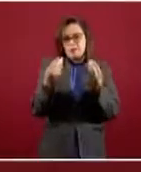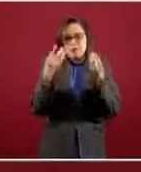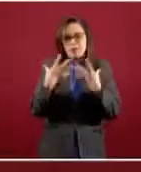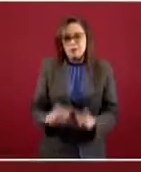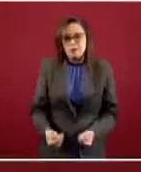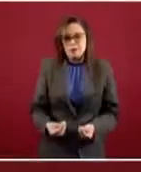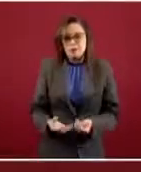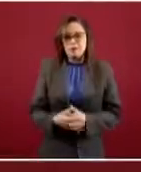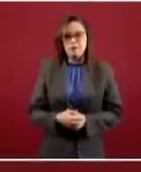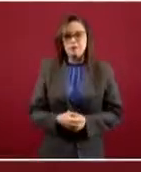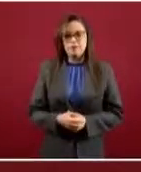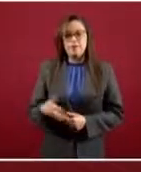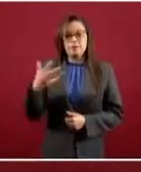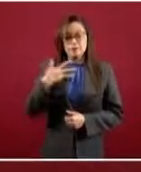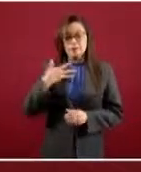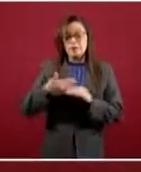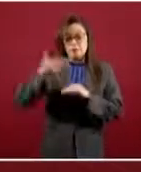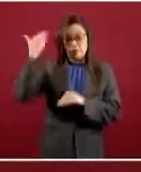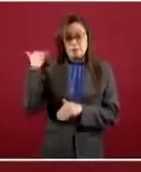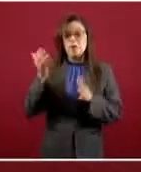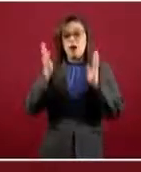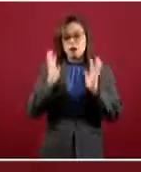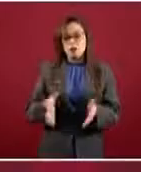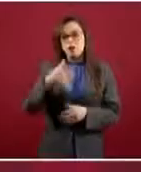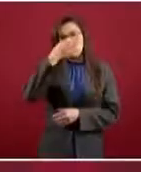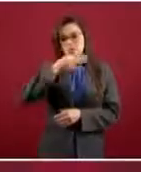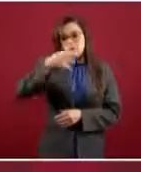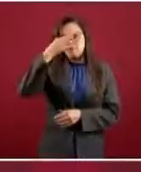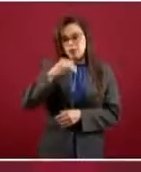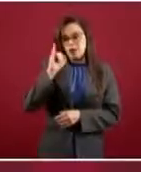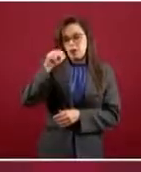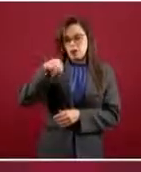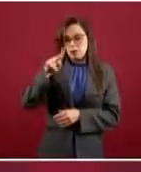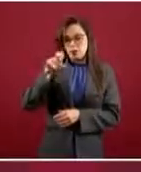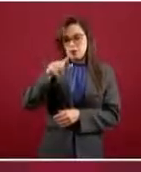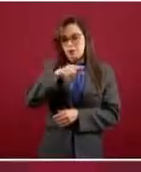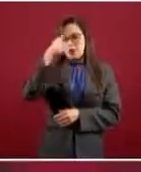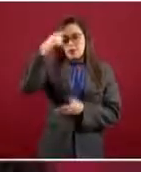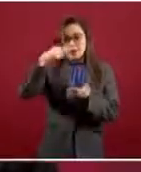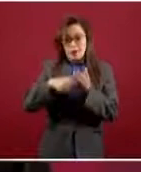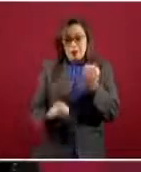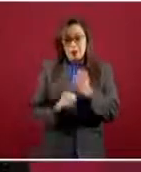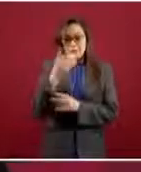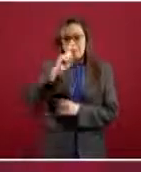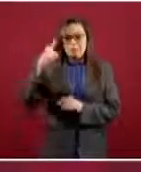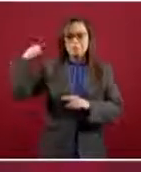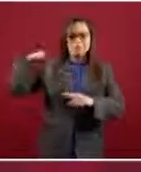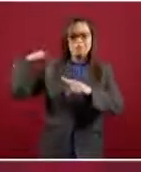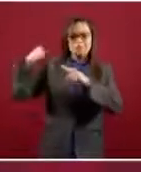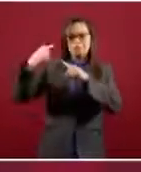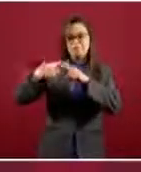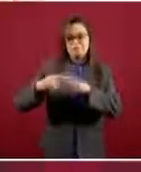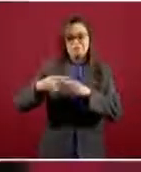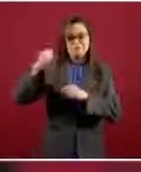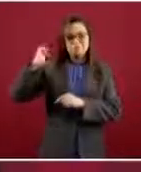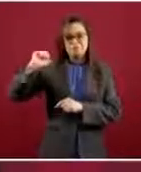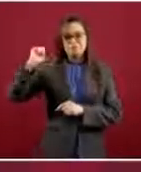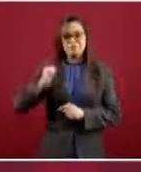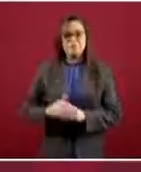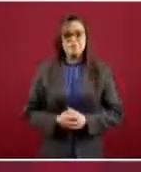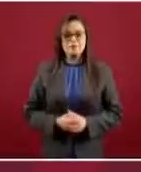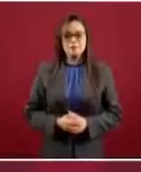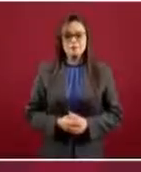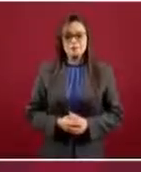Influenza, ya existía la influenza desde esos tiempos. La influenza es milenaria, no crean que es de la era moderna. Entonces se